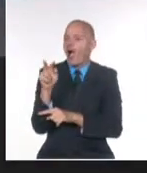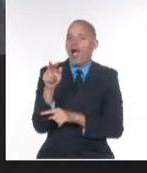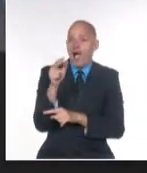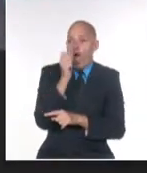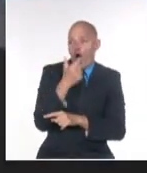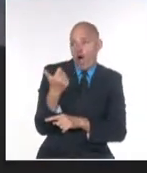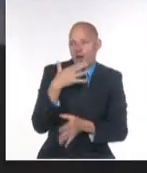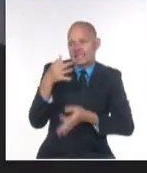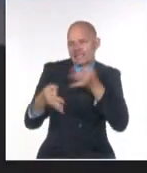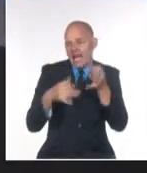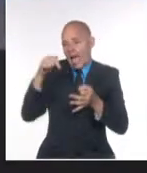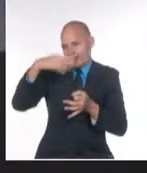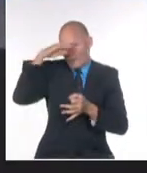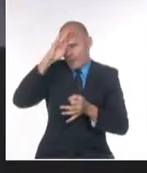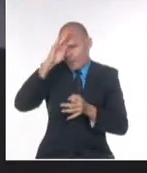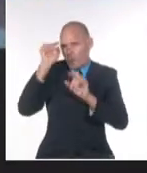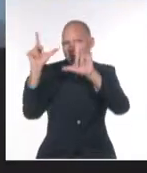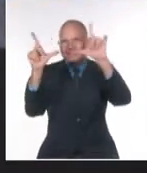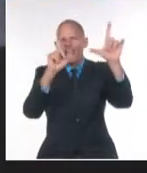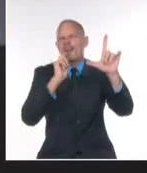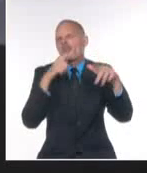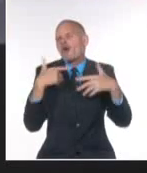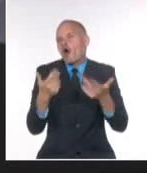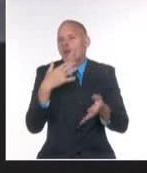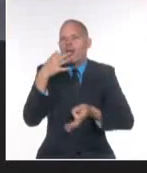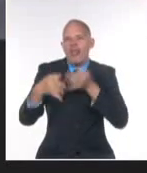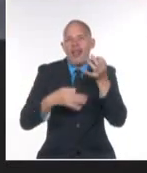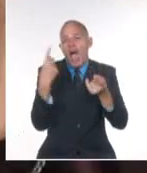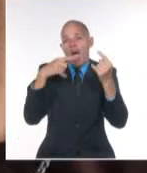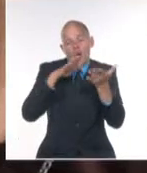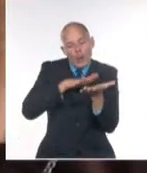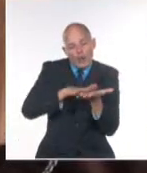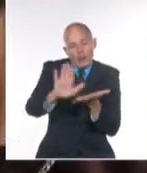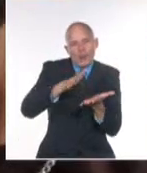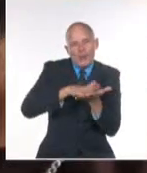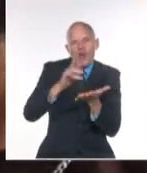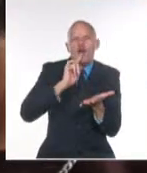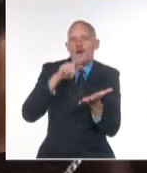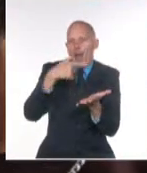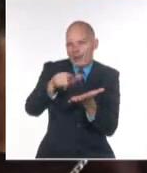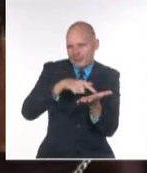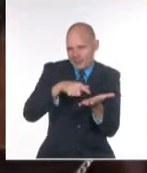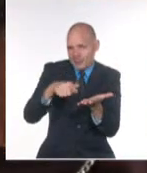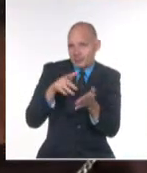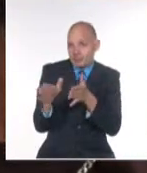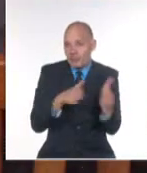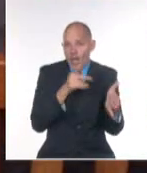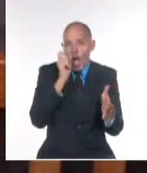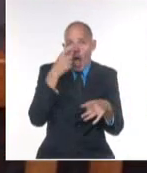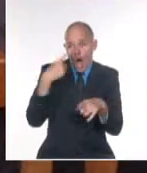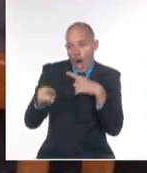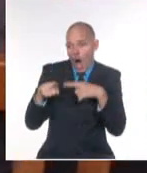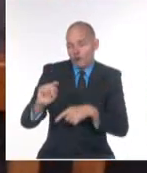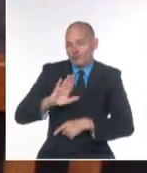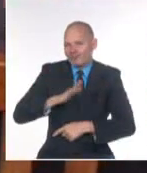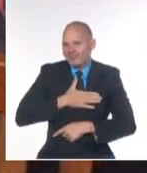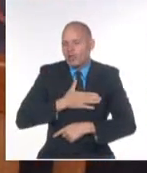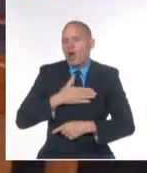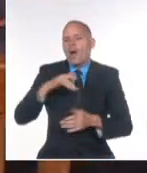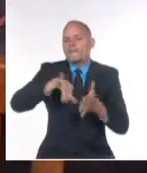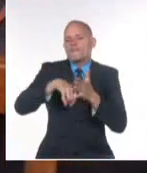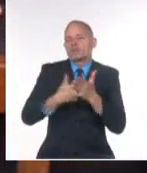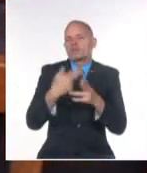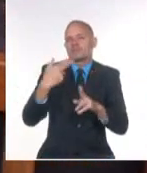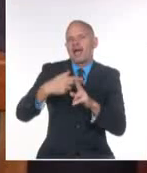cubano, así como la interacción entre quienes lo crean y lo promueven. También Yumei Besú, del proyecto Cartelón, refirió